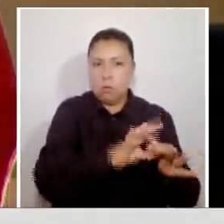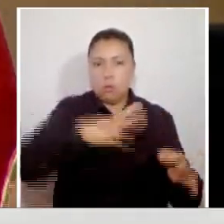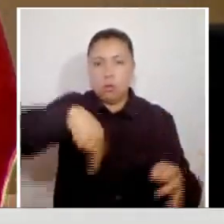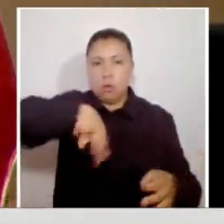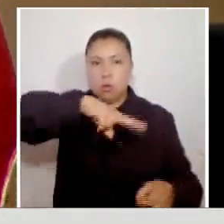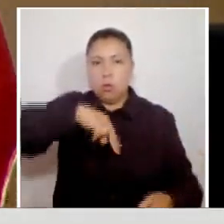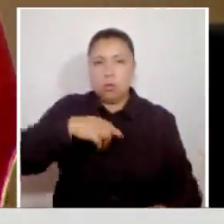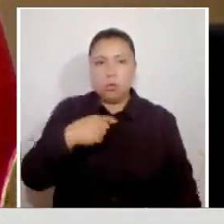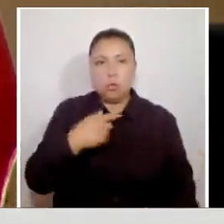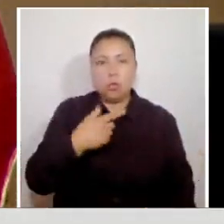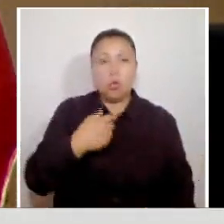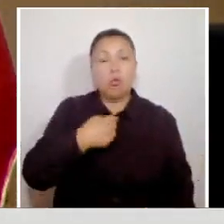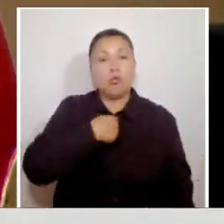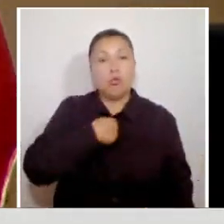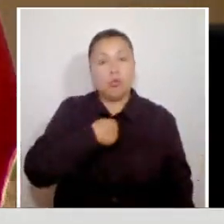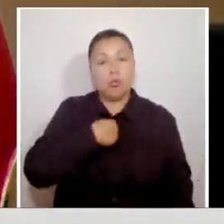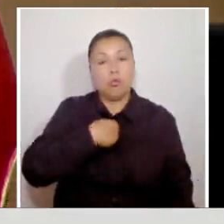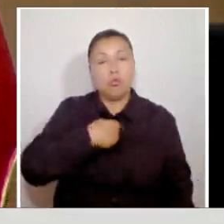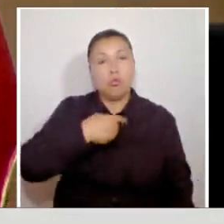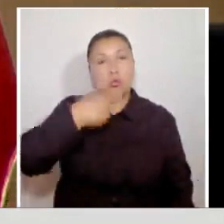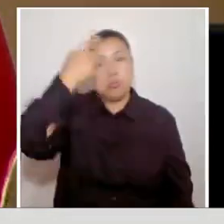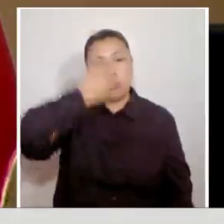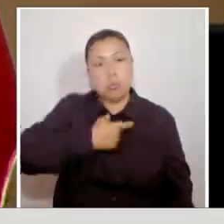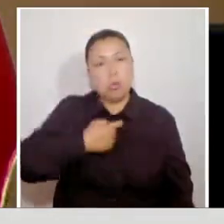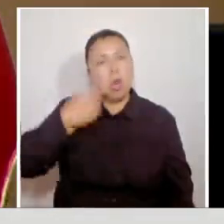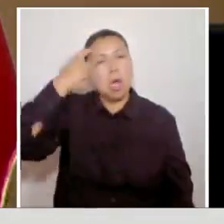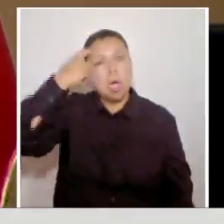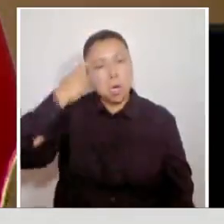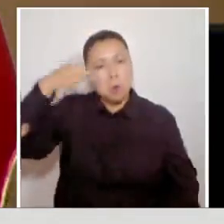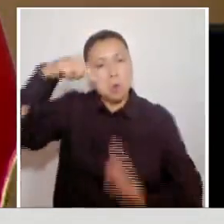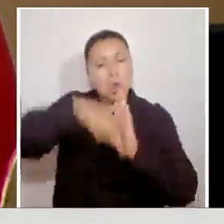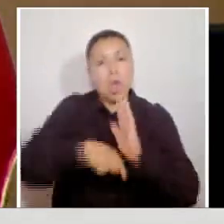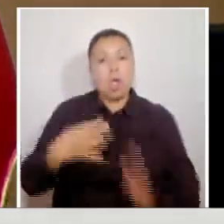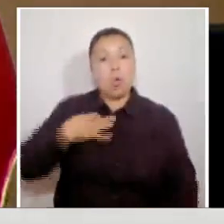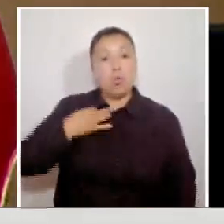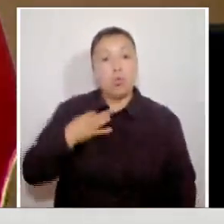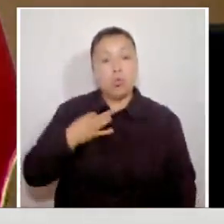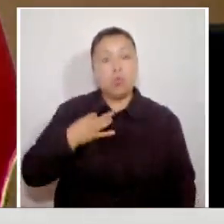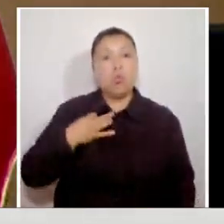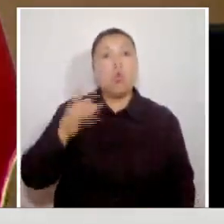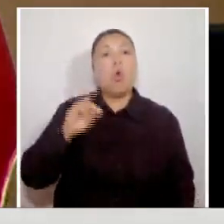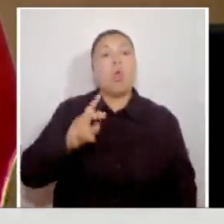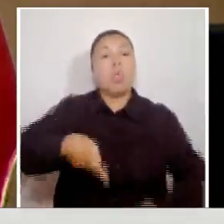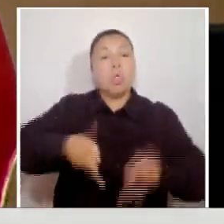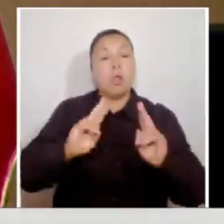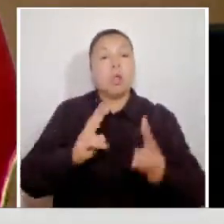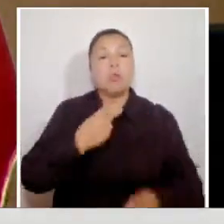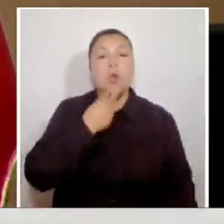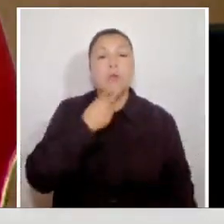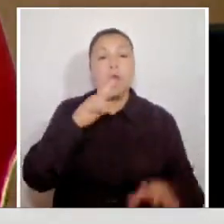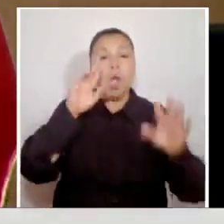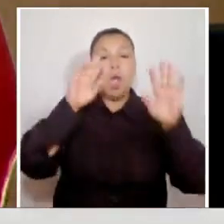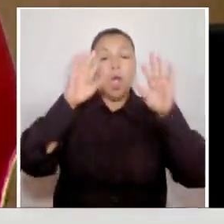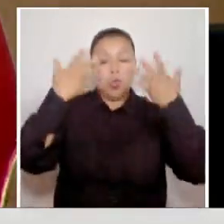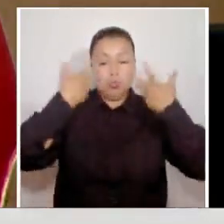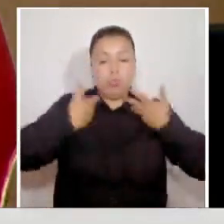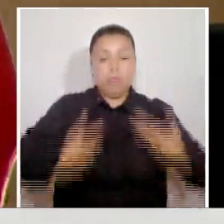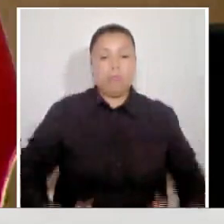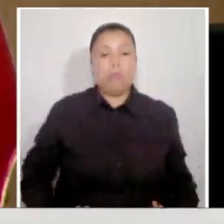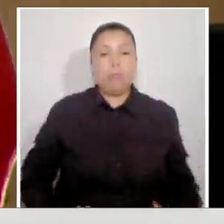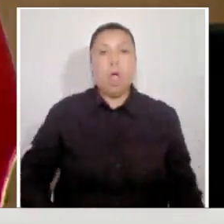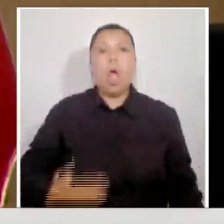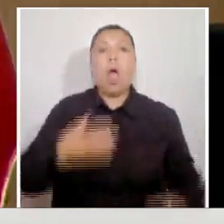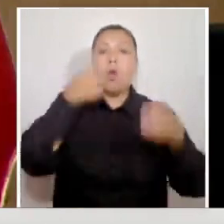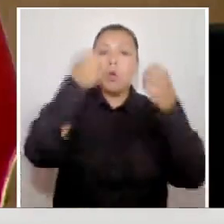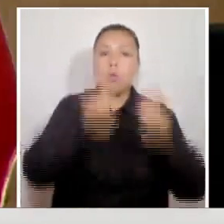que yo personalmente creo profundamente que es que un ciudadano no solamente tiene ti el derecho a la vida de la integridad física sino que también a las capacidades